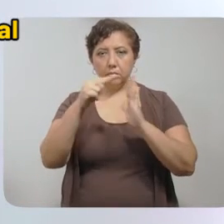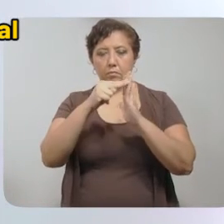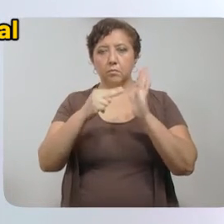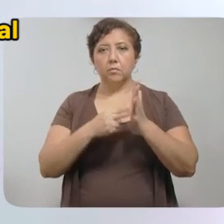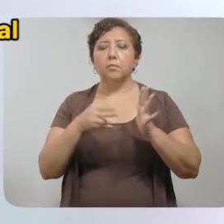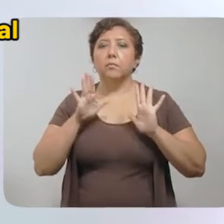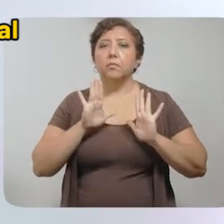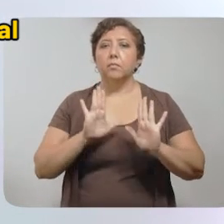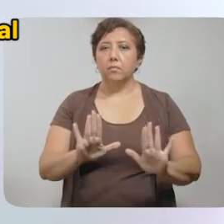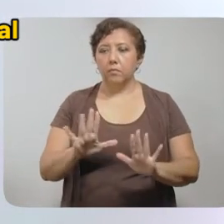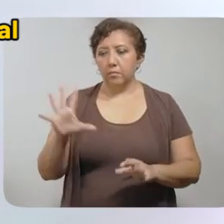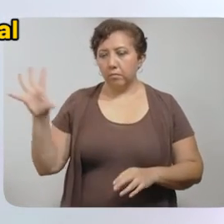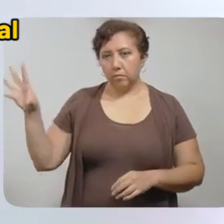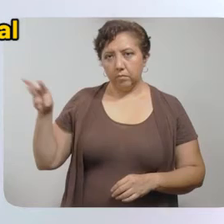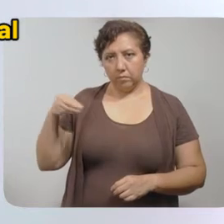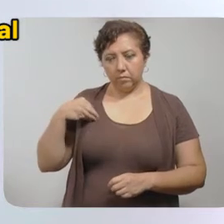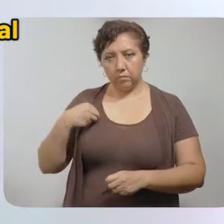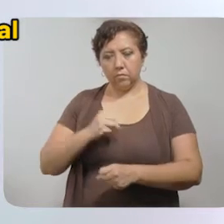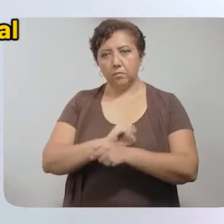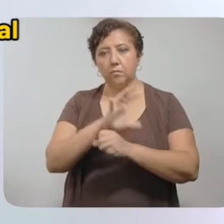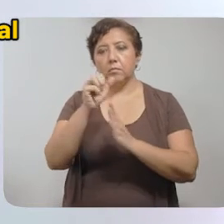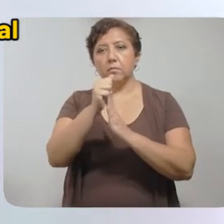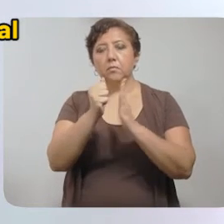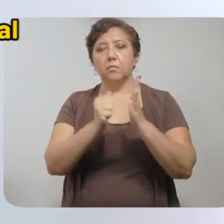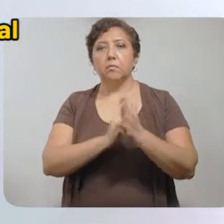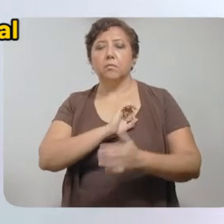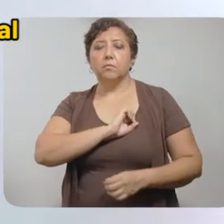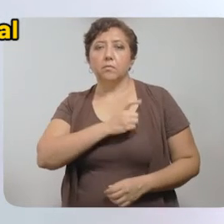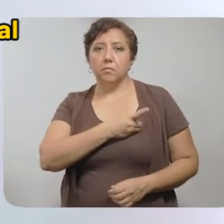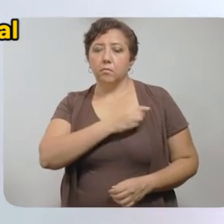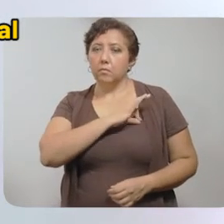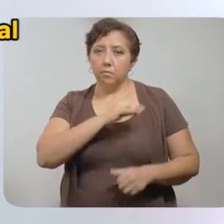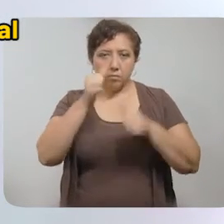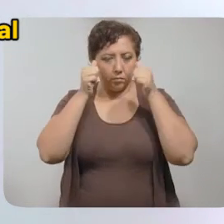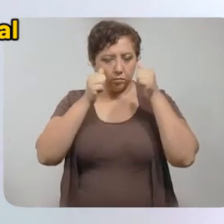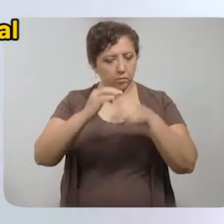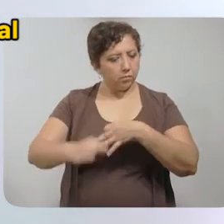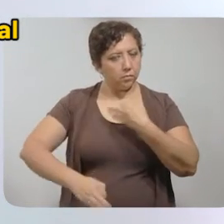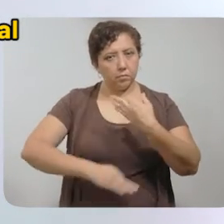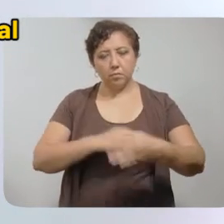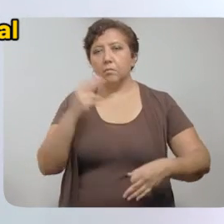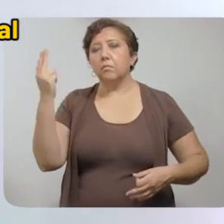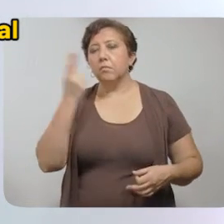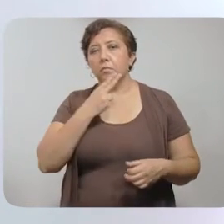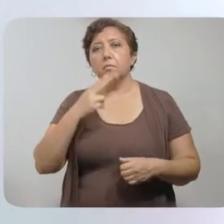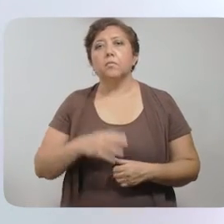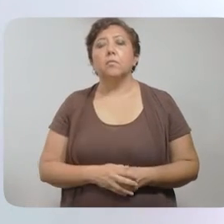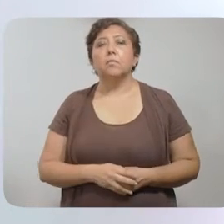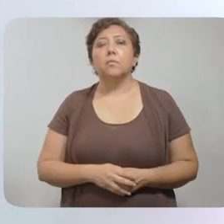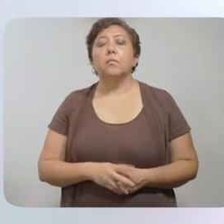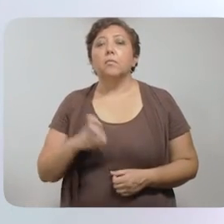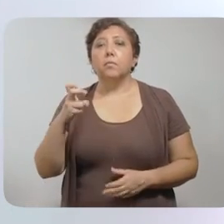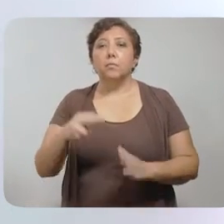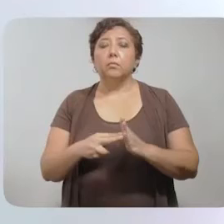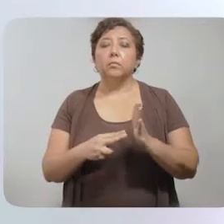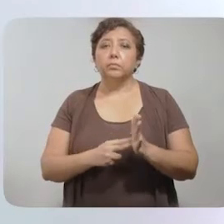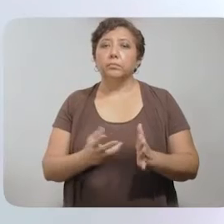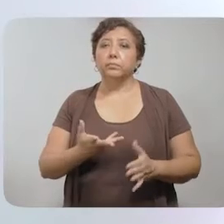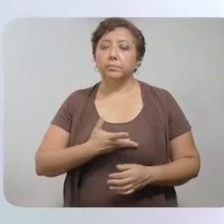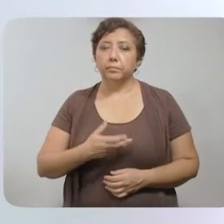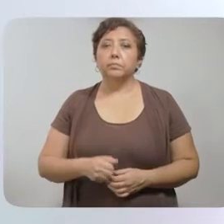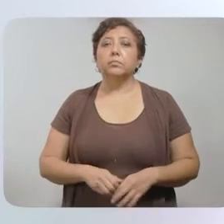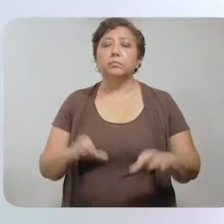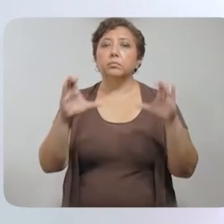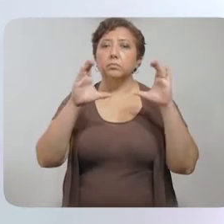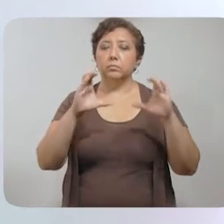para frenar el avance del coronavirus y el sistema de salud pueda atender a todos los contagiados que lo requieran. Estas medidas tienen como